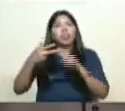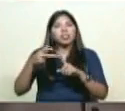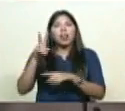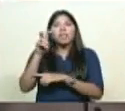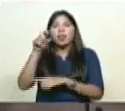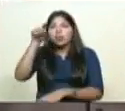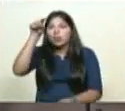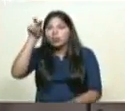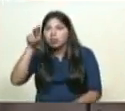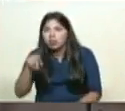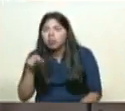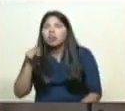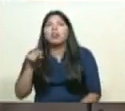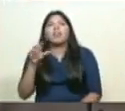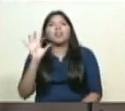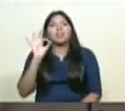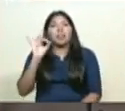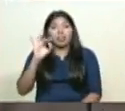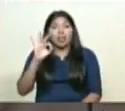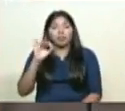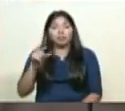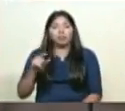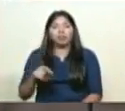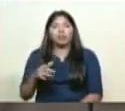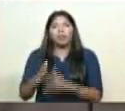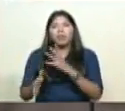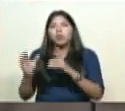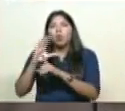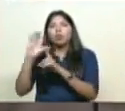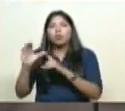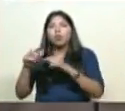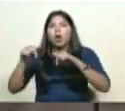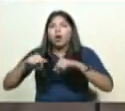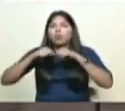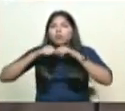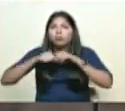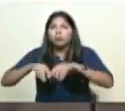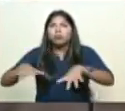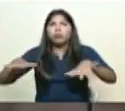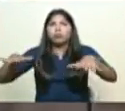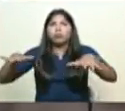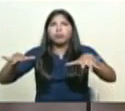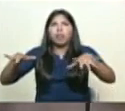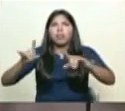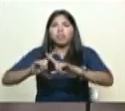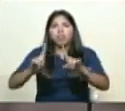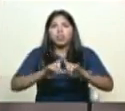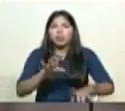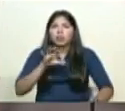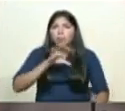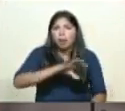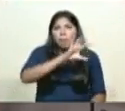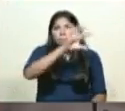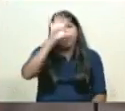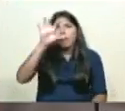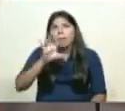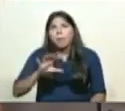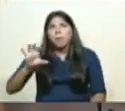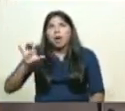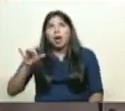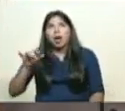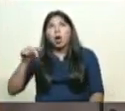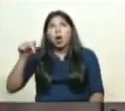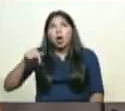y turismo. Esta vez no solamente estamos desplegados en las distintas regiones del país. Hoy le tocó a los